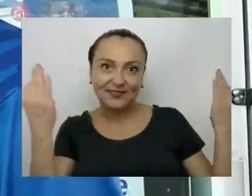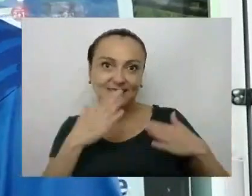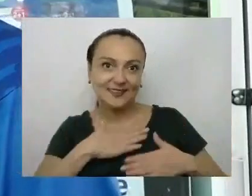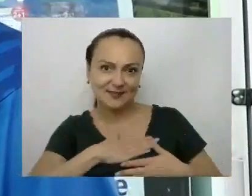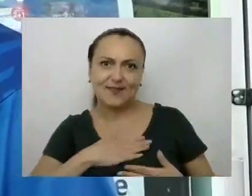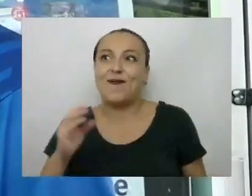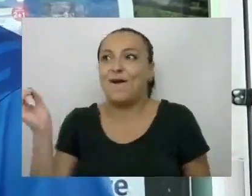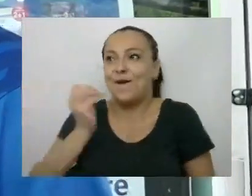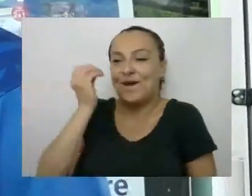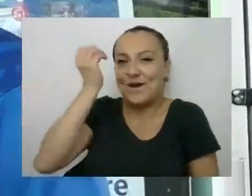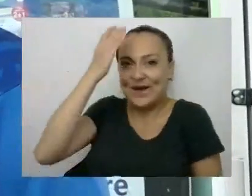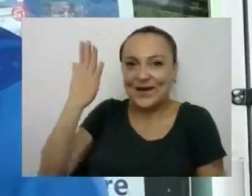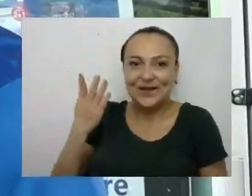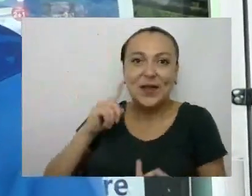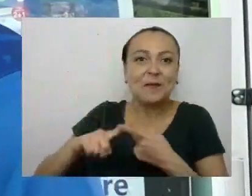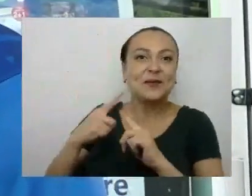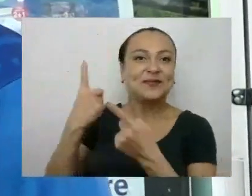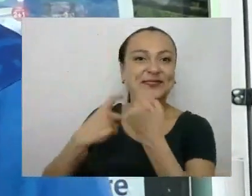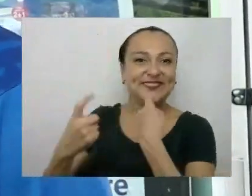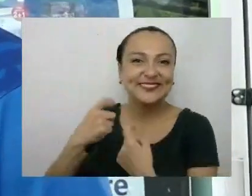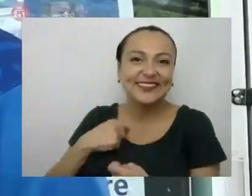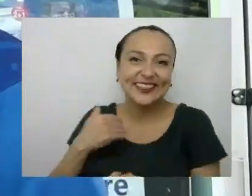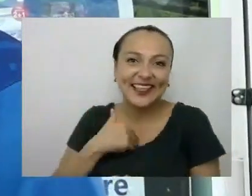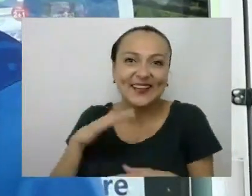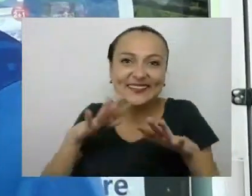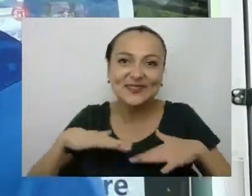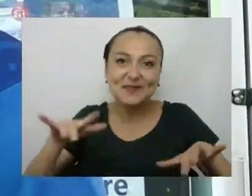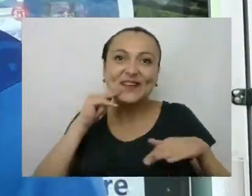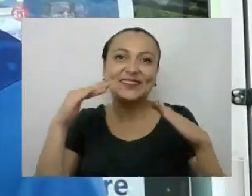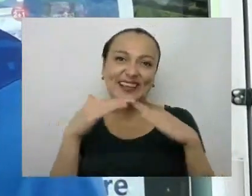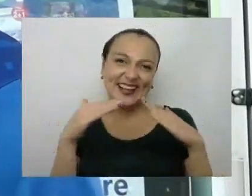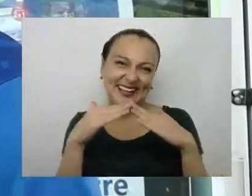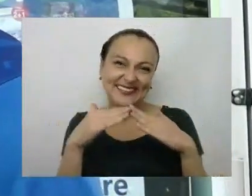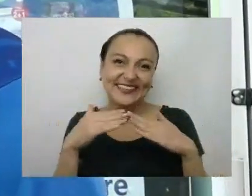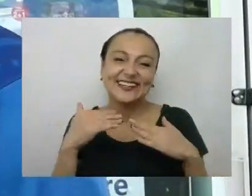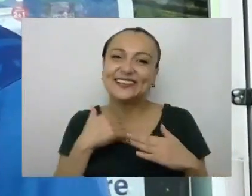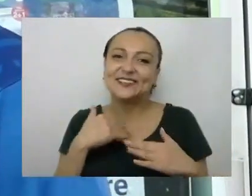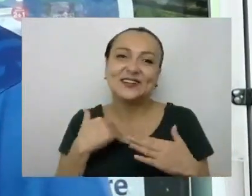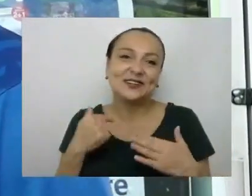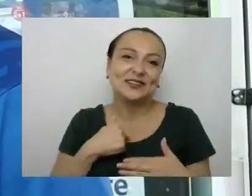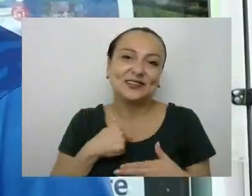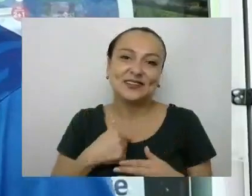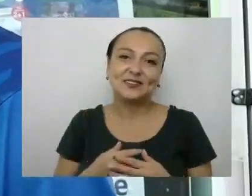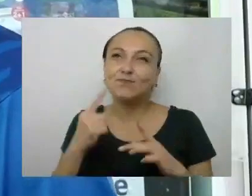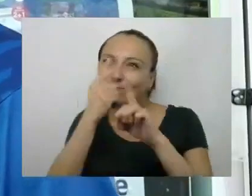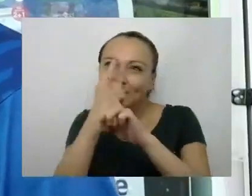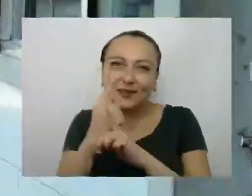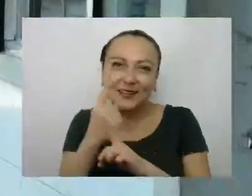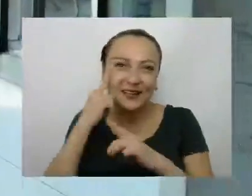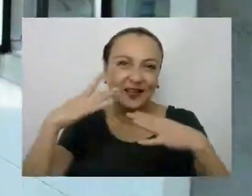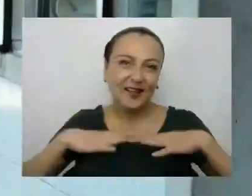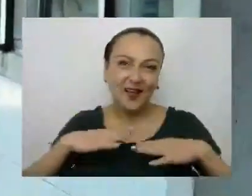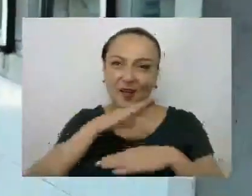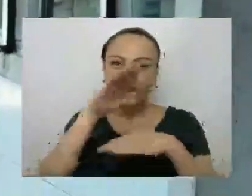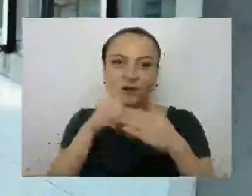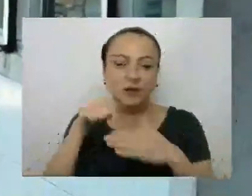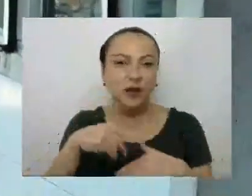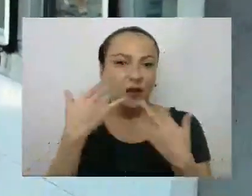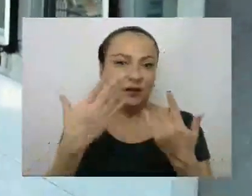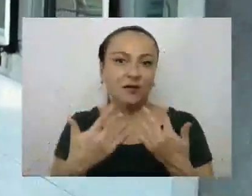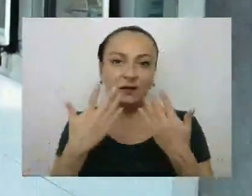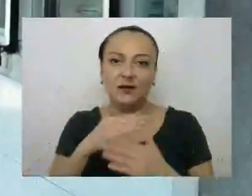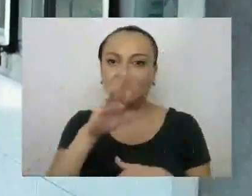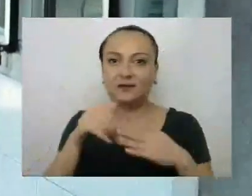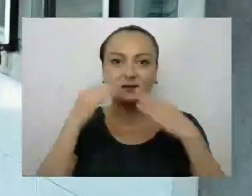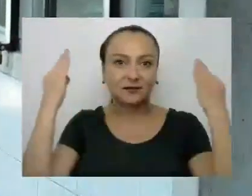Ah, obvio, ya los amigos me están preguntando que si tenemos espacio en la casa y todo el asunto. Yo estoy calculando las vacaciones y todo. Aquí esperando todo un año las